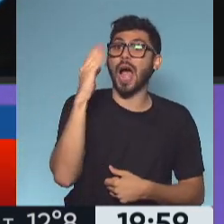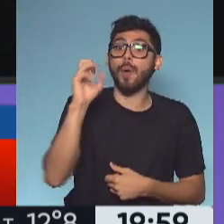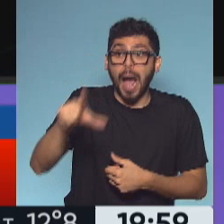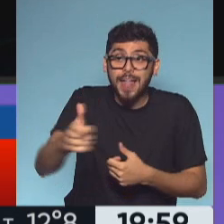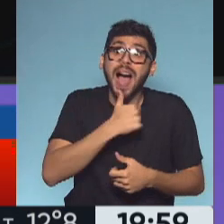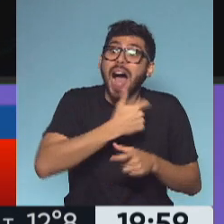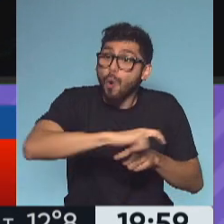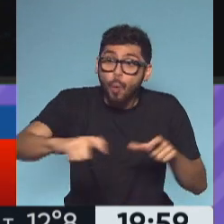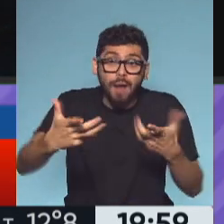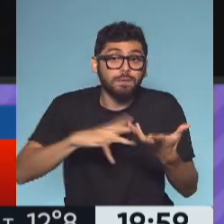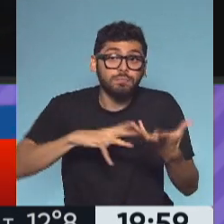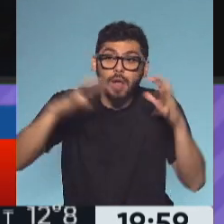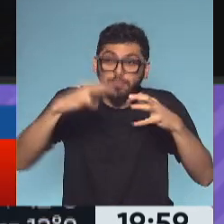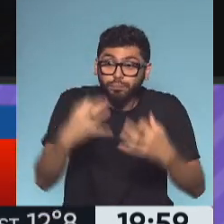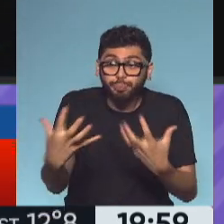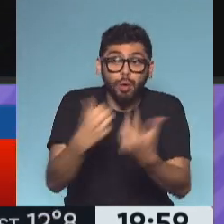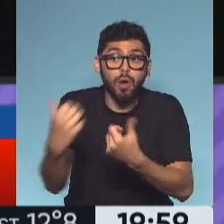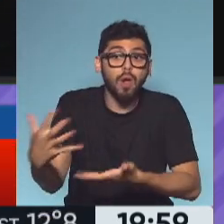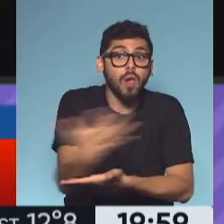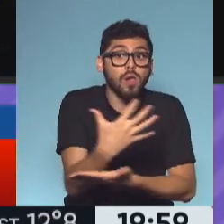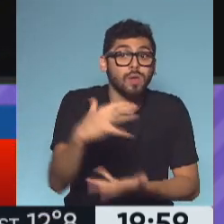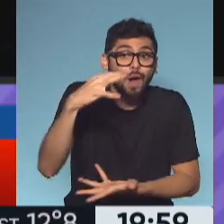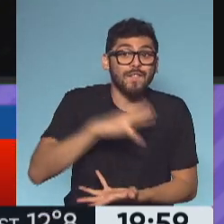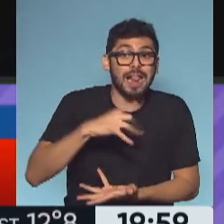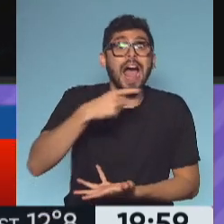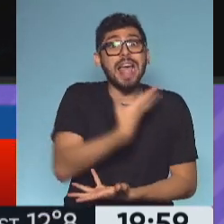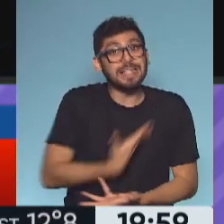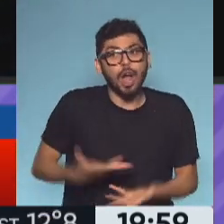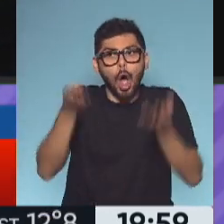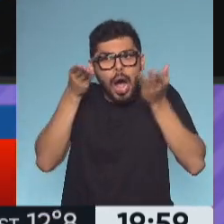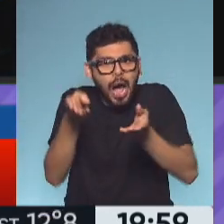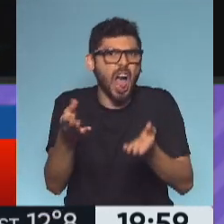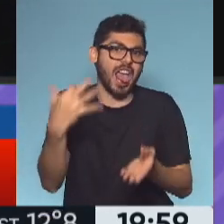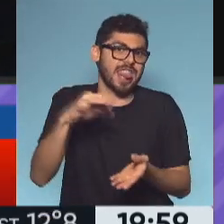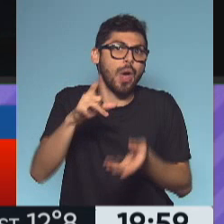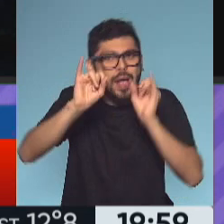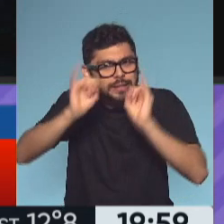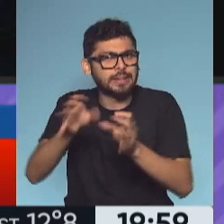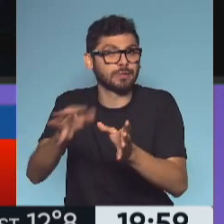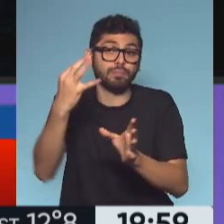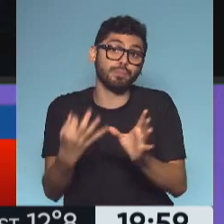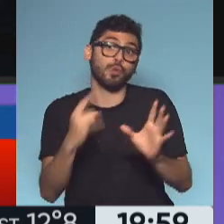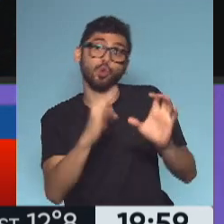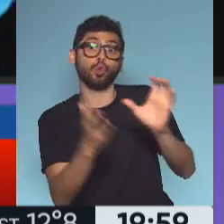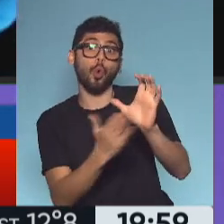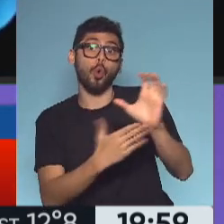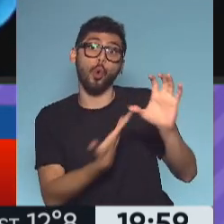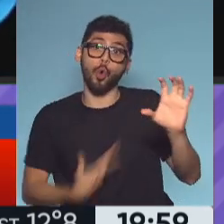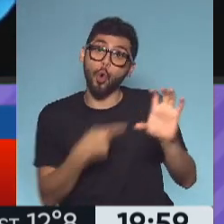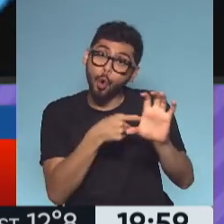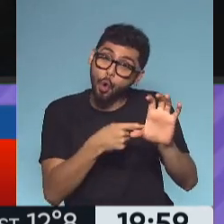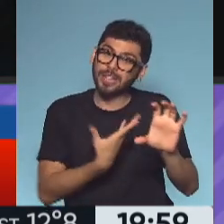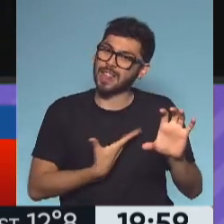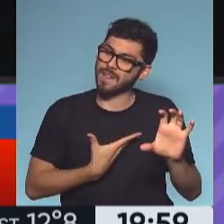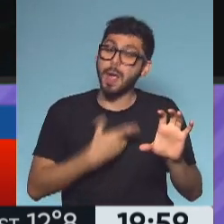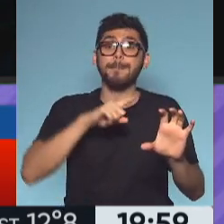agua y realmente no se cosechó, y realmente hace falta que el Estado ahí llegue con una mano, fundamentalmente el Estado provincial ayudando. Claro. Ahora, hay otros